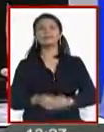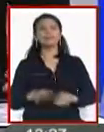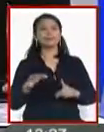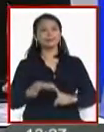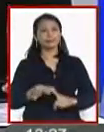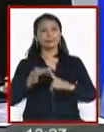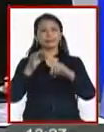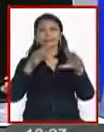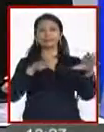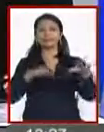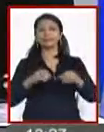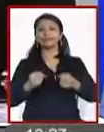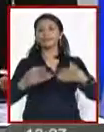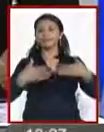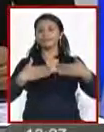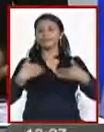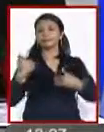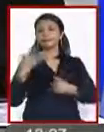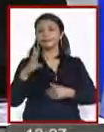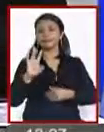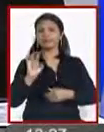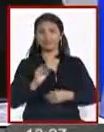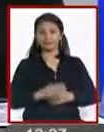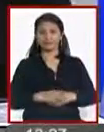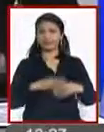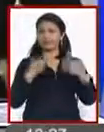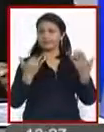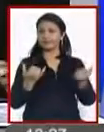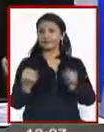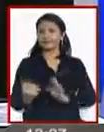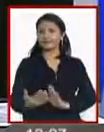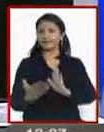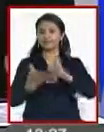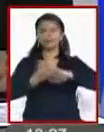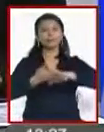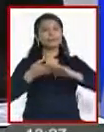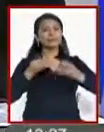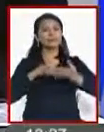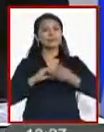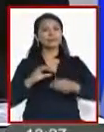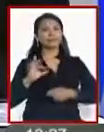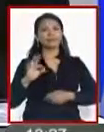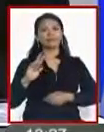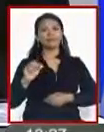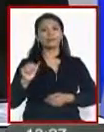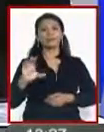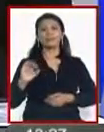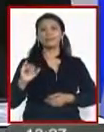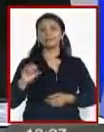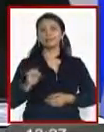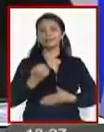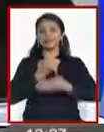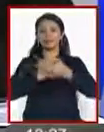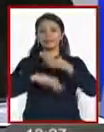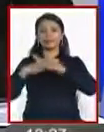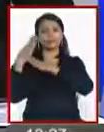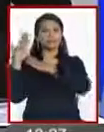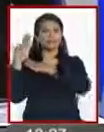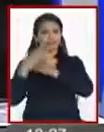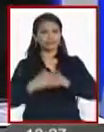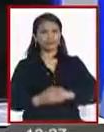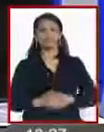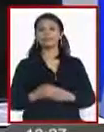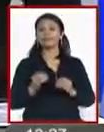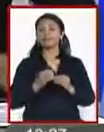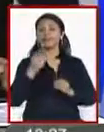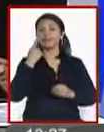Olimpiadas Especiales que se realizarán en Panamá 2017. Hoy vamos a presentarle la historia de Francisca Miranda, nacida en Santa Cruz y por supuesto